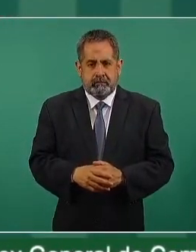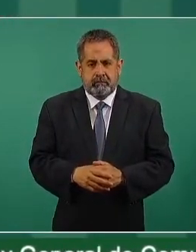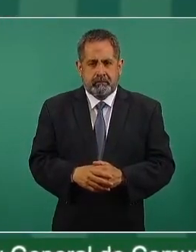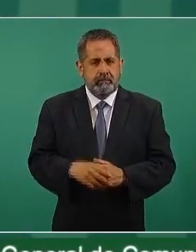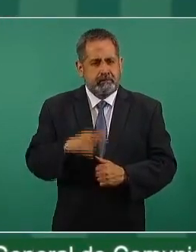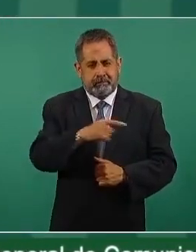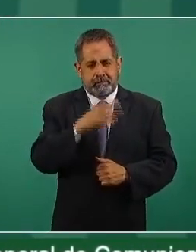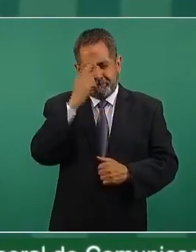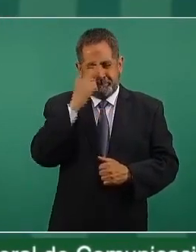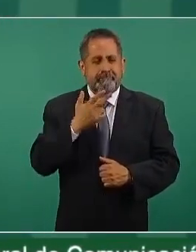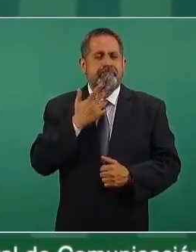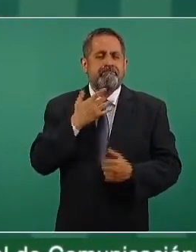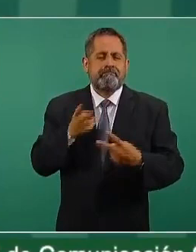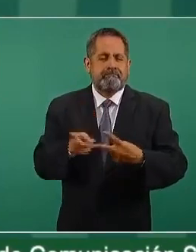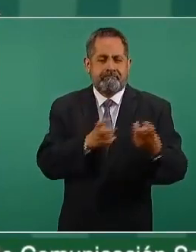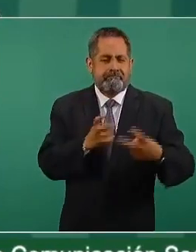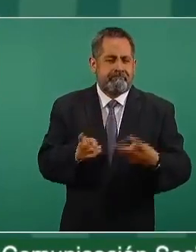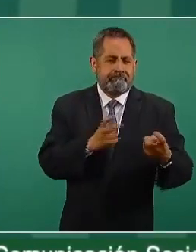huachicoleo,